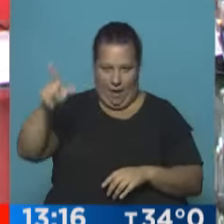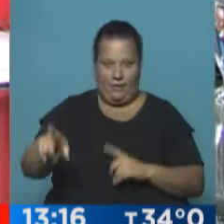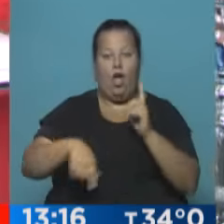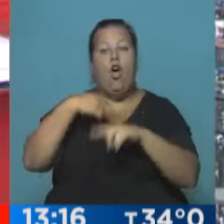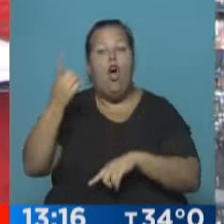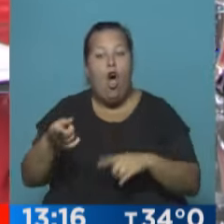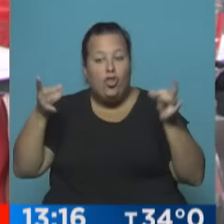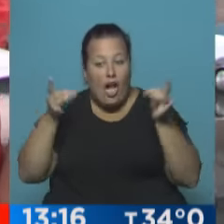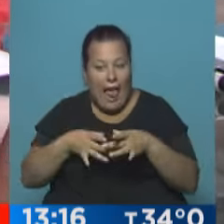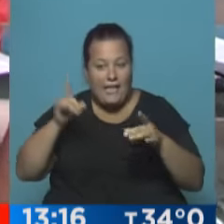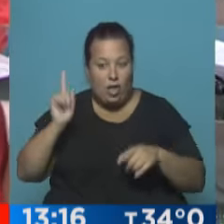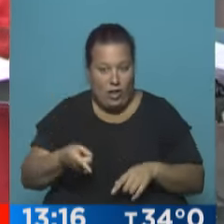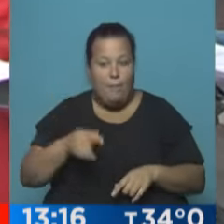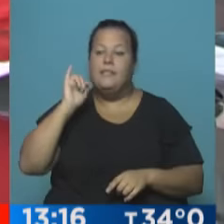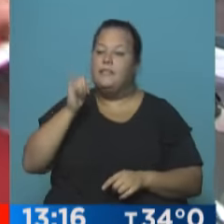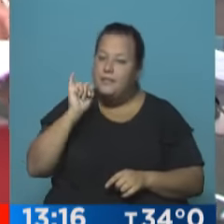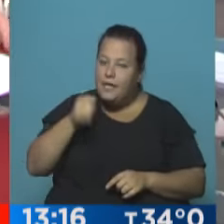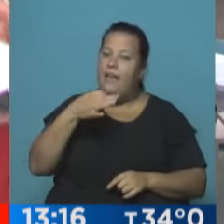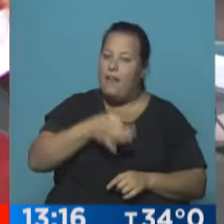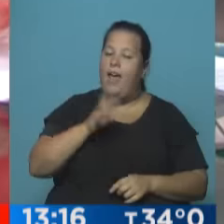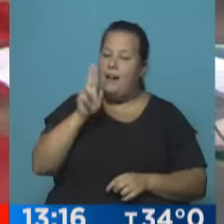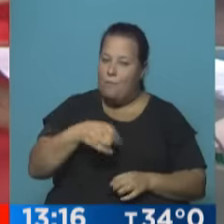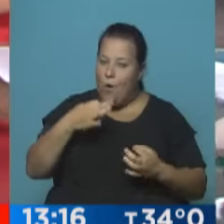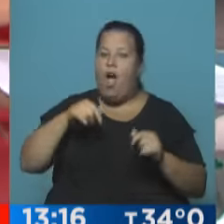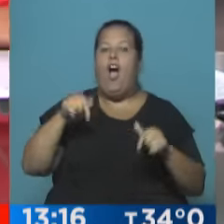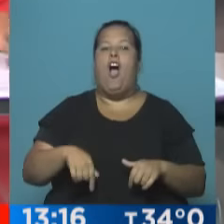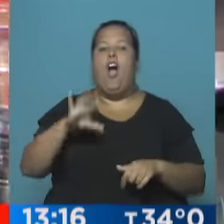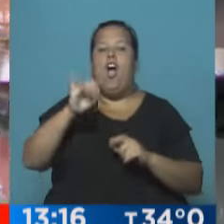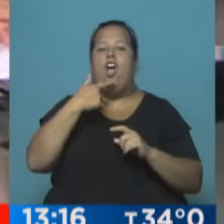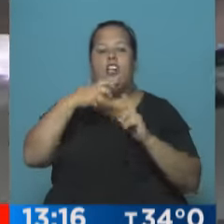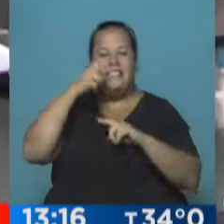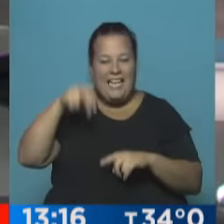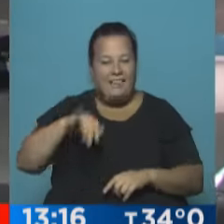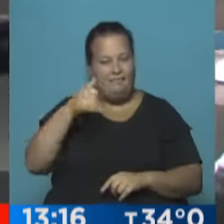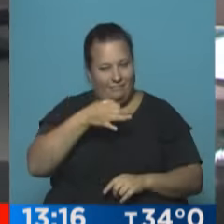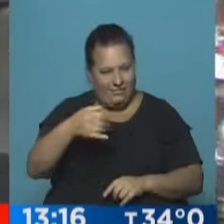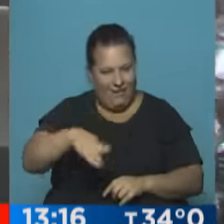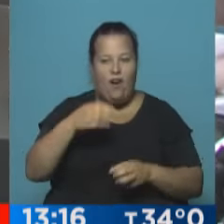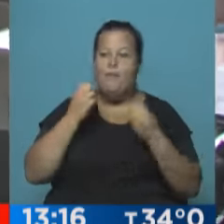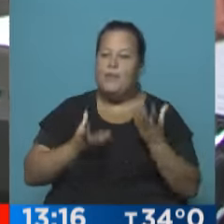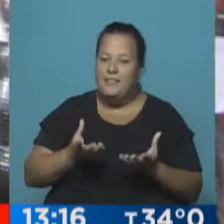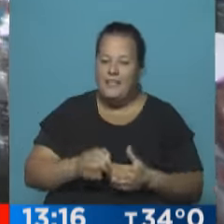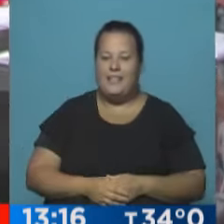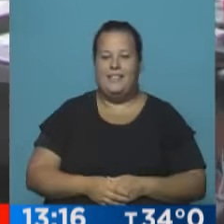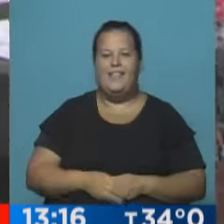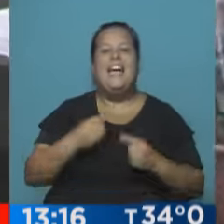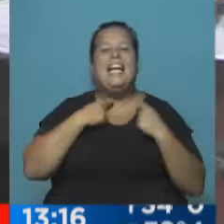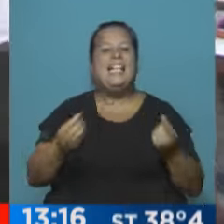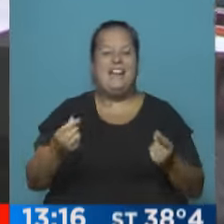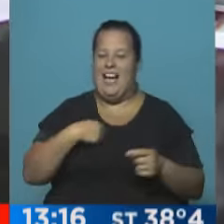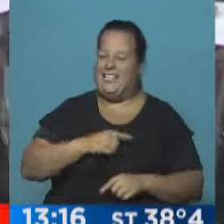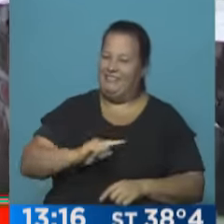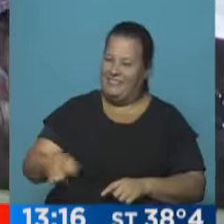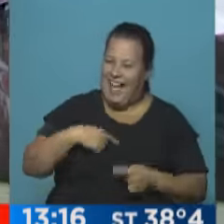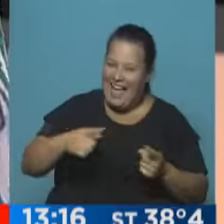Bueno, otro superclásico, podemos decir. Es verdad, está muy bien, claro, porque aquí Cosquín. Hola, Gaby. ¿Cómo va, Gaby? No, no me animo.